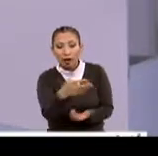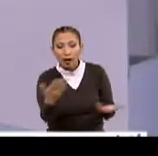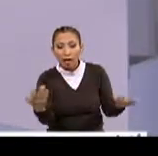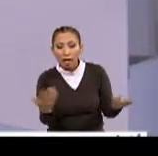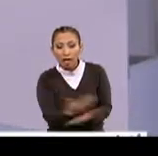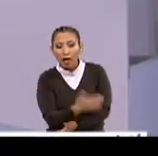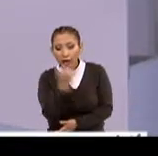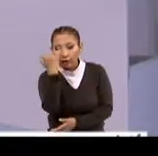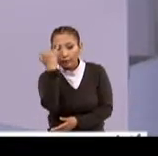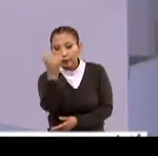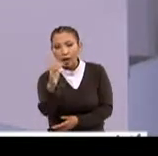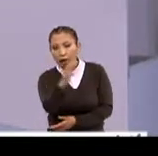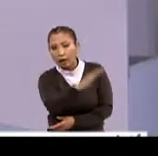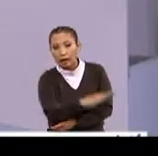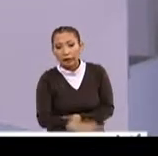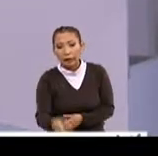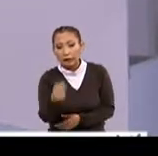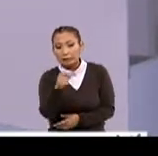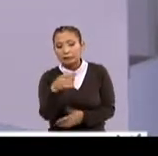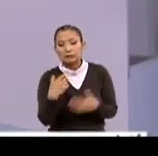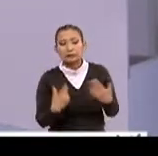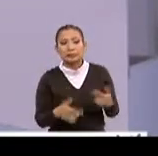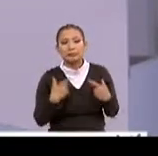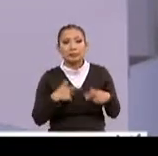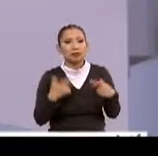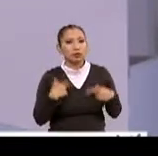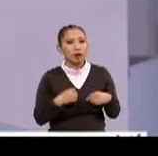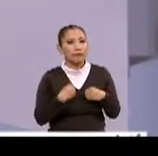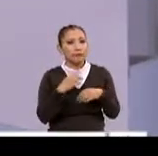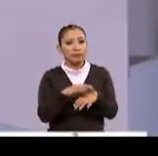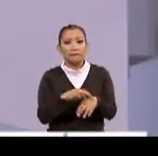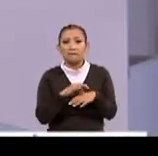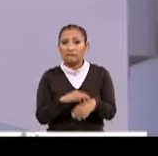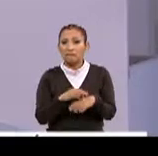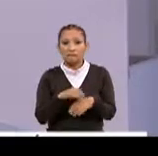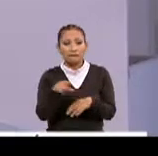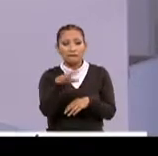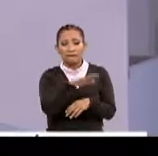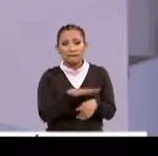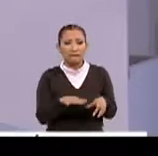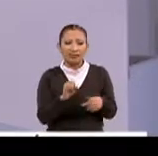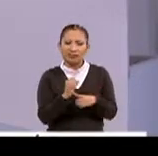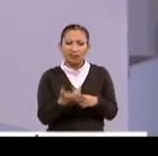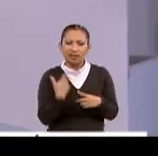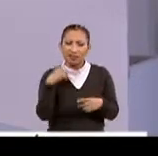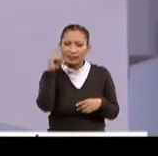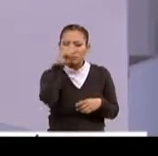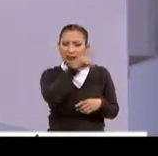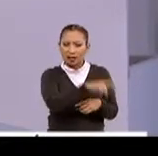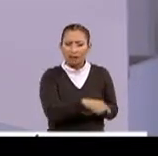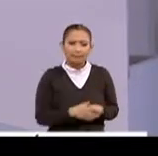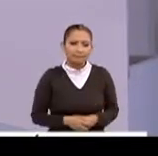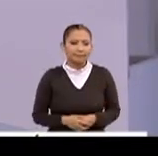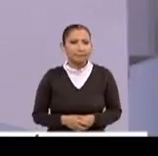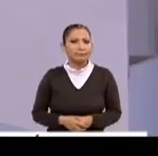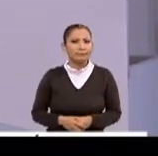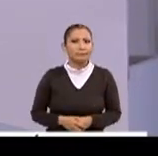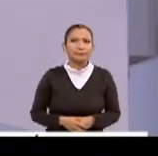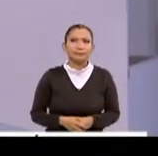ayudar a imaginarnos en los zapatos de gente que vive en condiciones muy difíciles